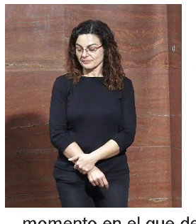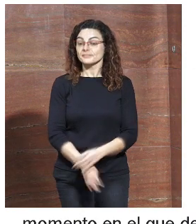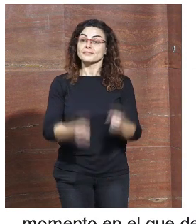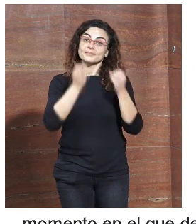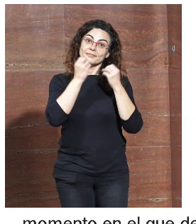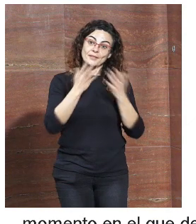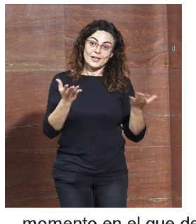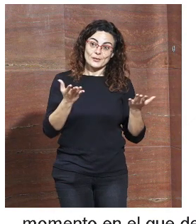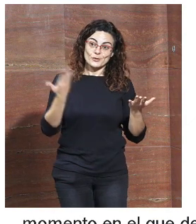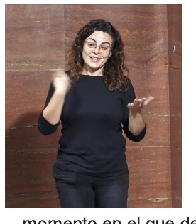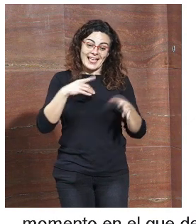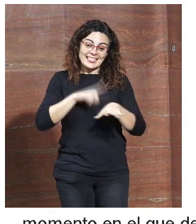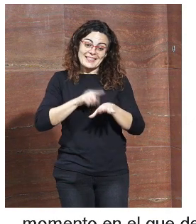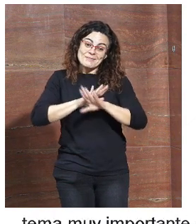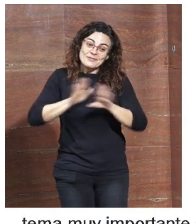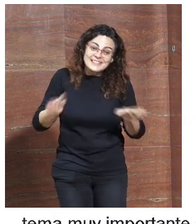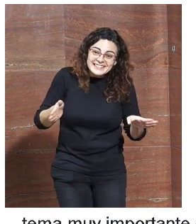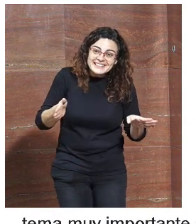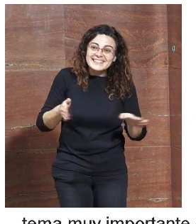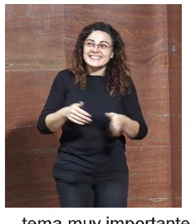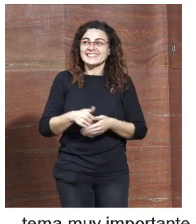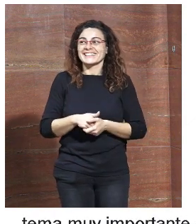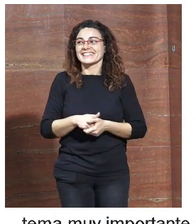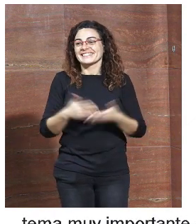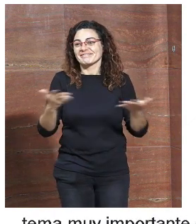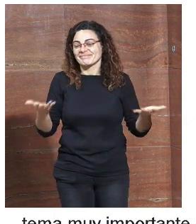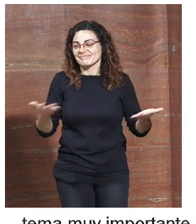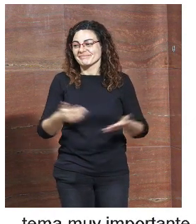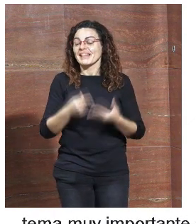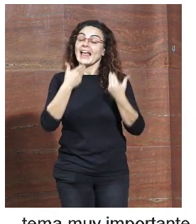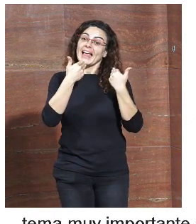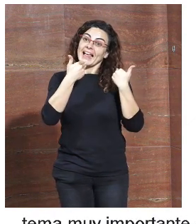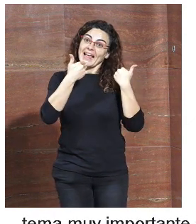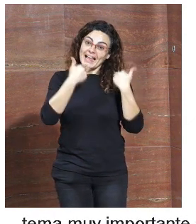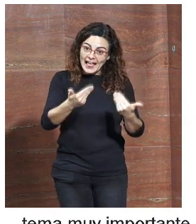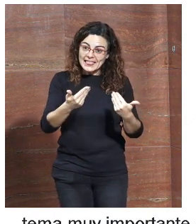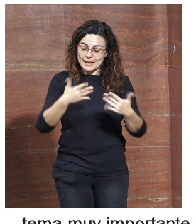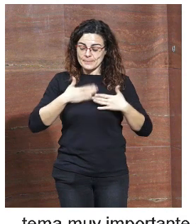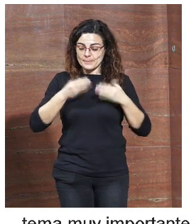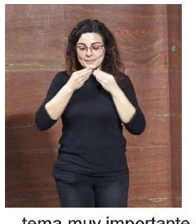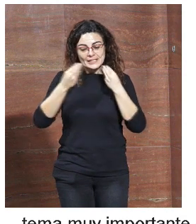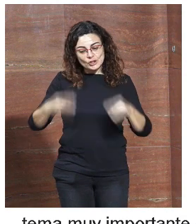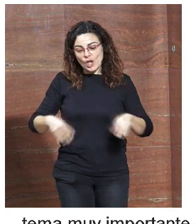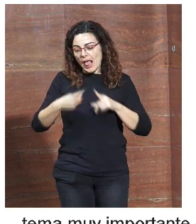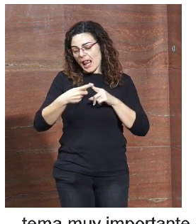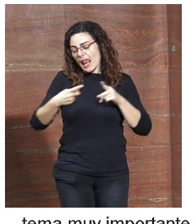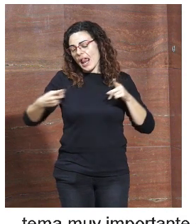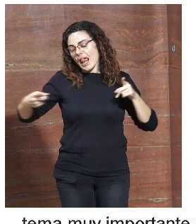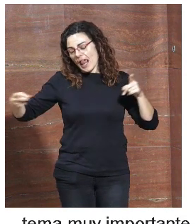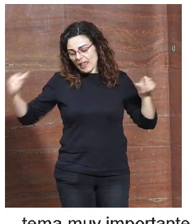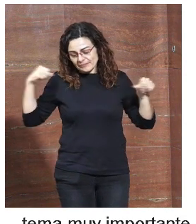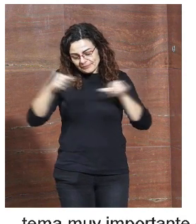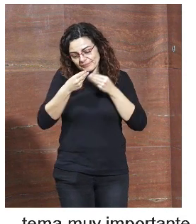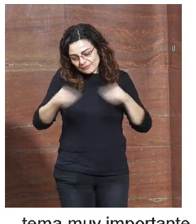Vale, pues como se ha terminado el tiempo, que muchas gracias. Mi historia es larga y bueno,